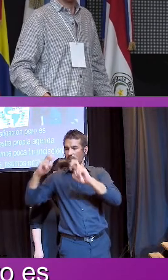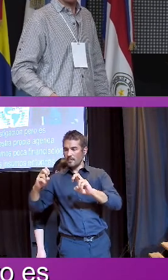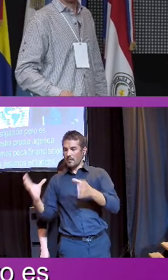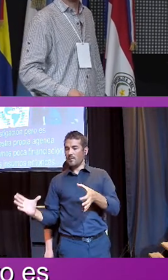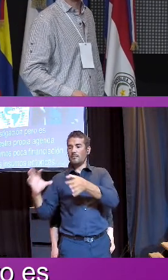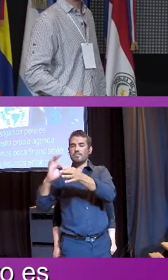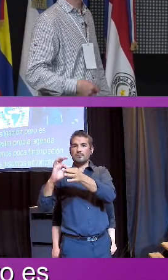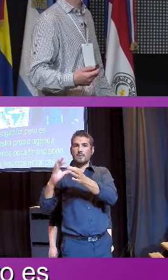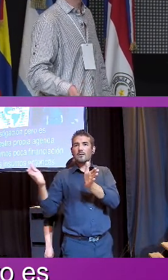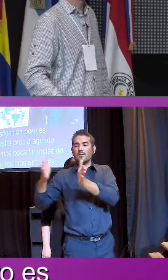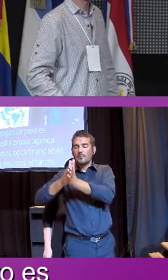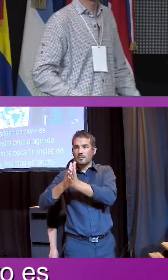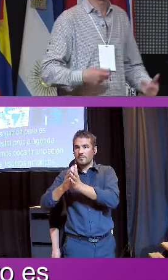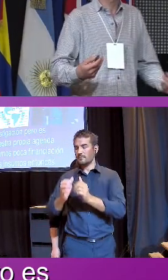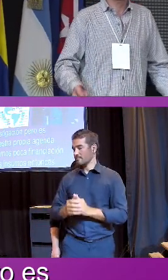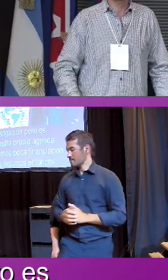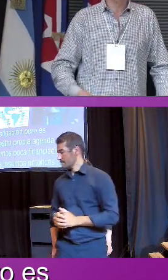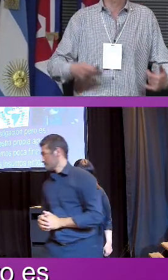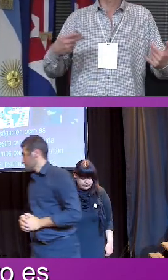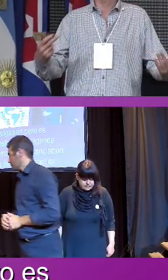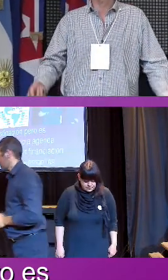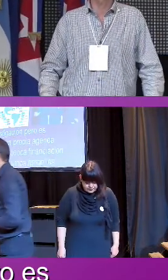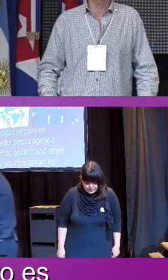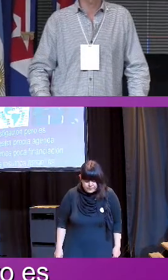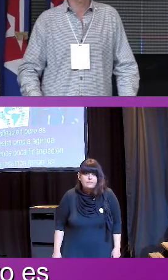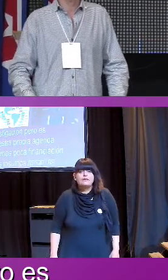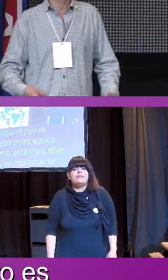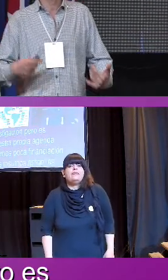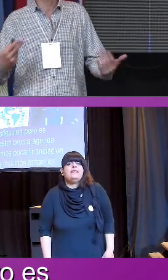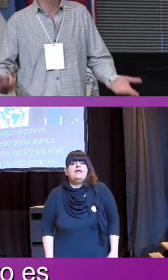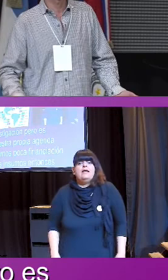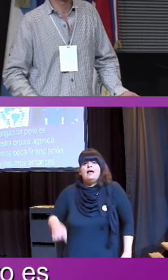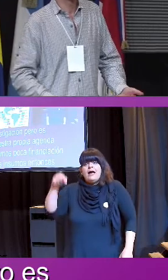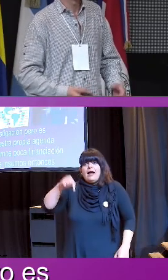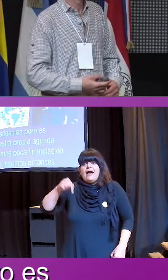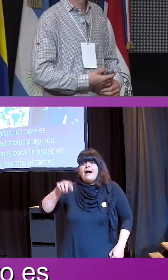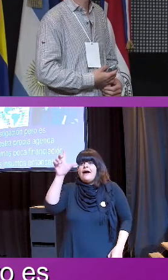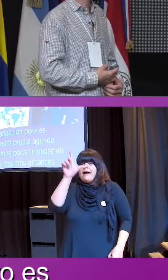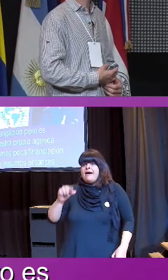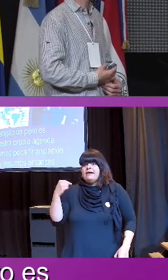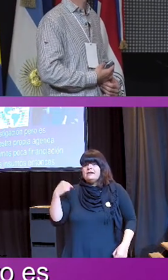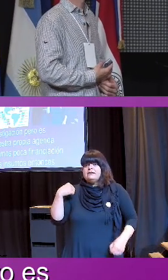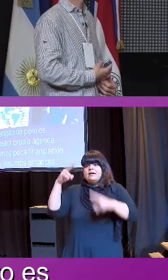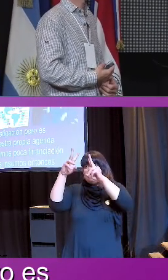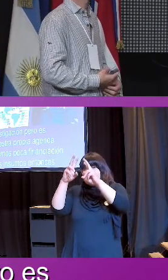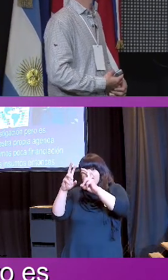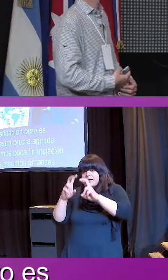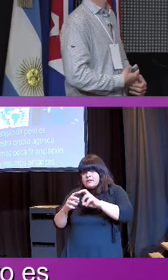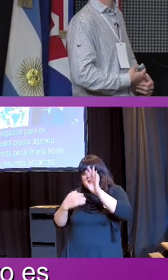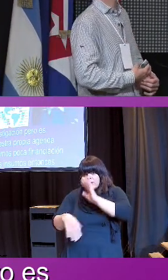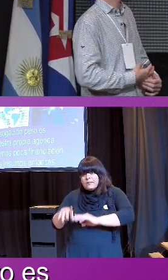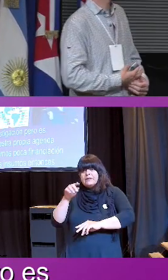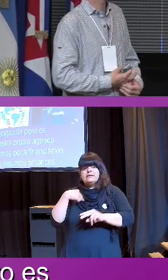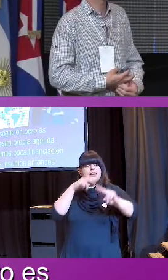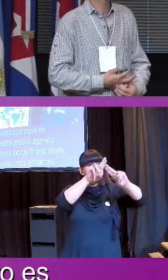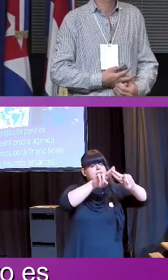hay acá, ¿sí? Investigar eso. Hacen falta más escalas, hacen falta más estudios epidemiológicos, hacen falta más diagnósticos, mejores diagnósticos, hacen